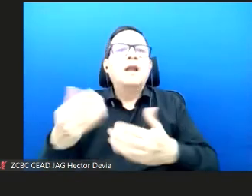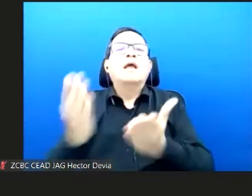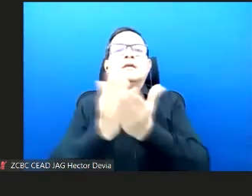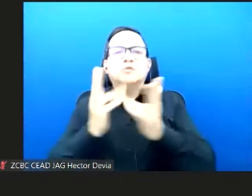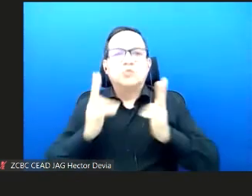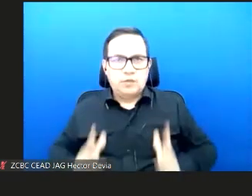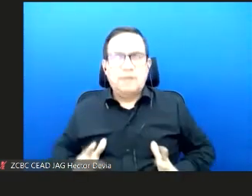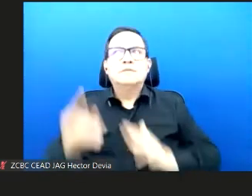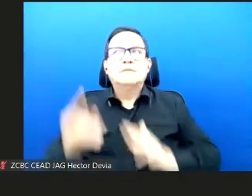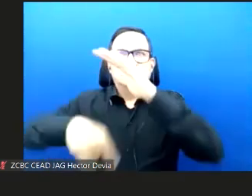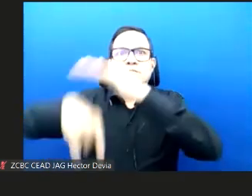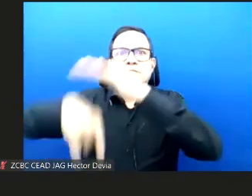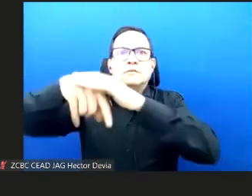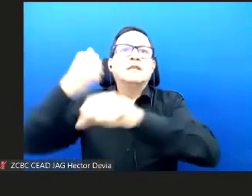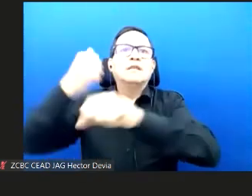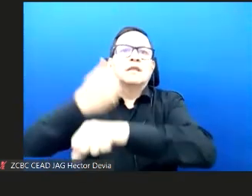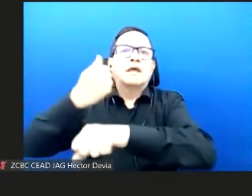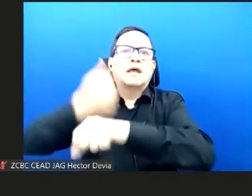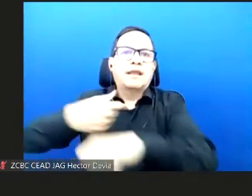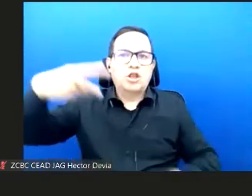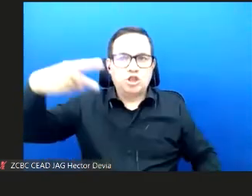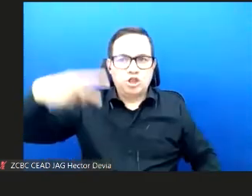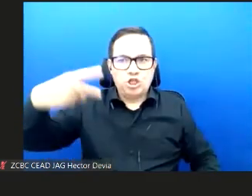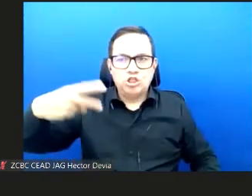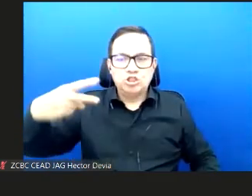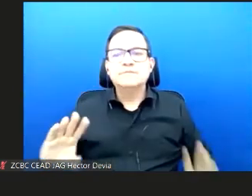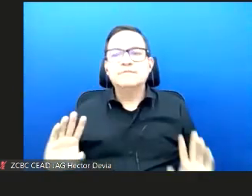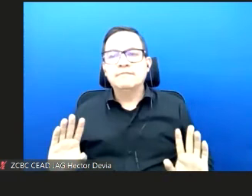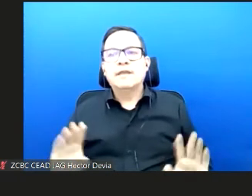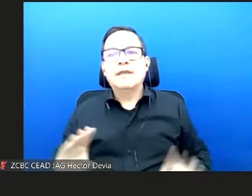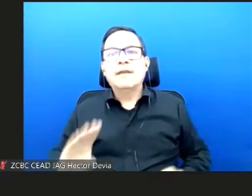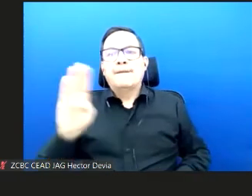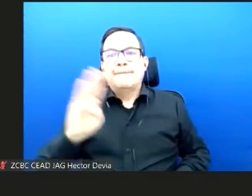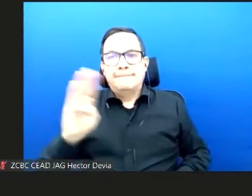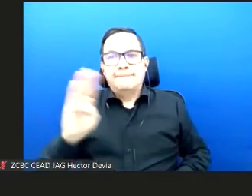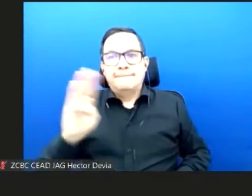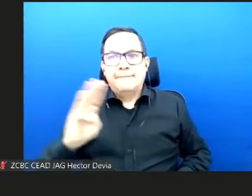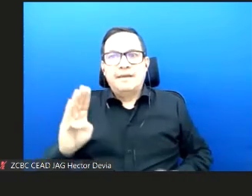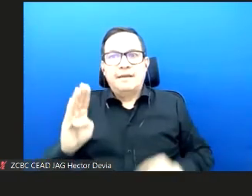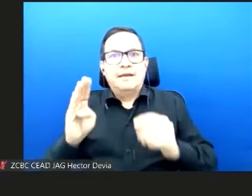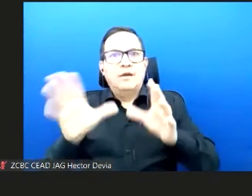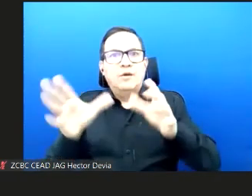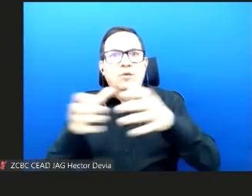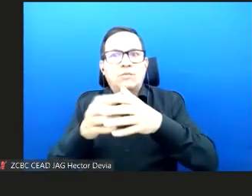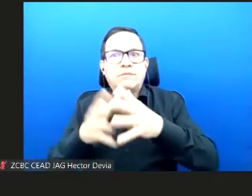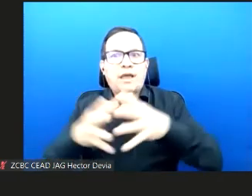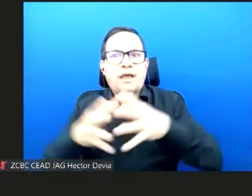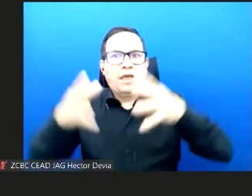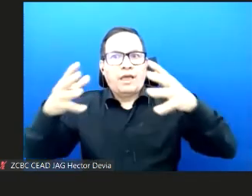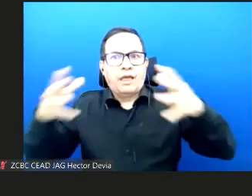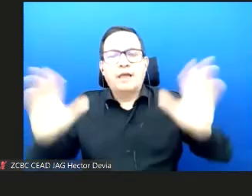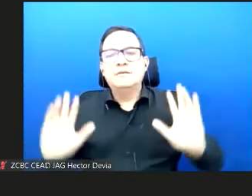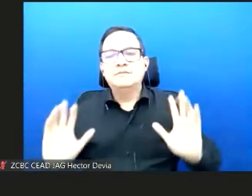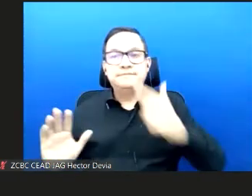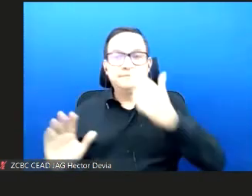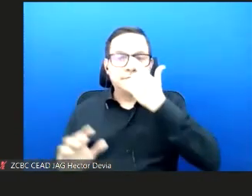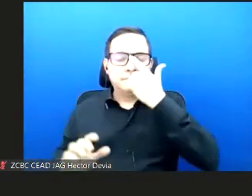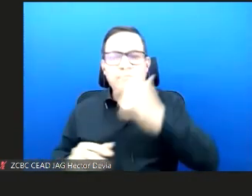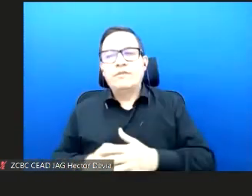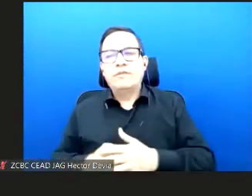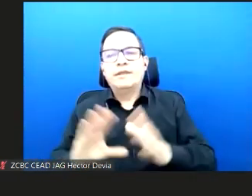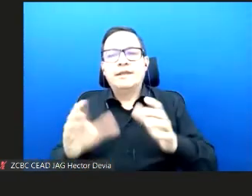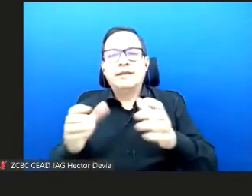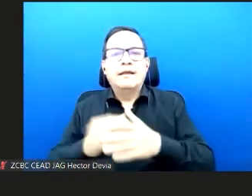¿no? Pero fíjense que, bueno, el B es un conjunto más grandecito. Ahí la tenía pluma. El B